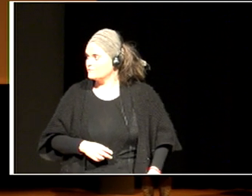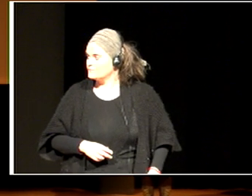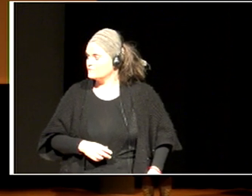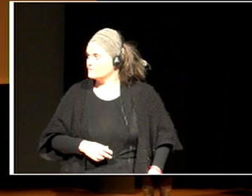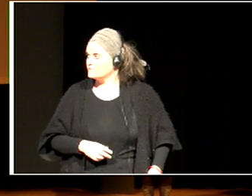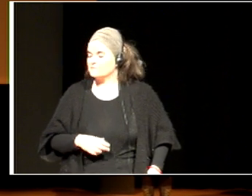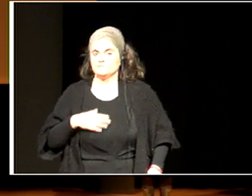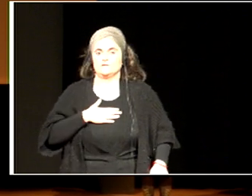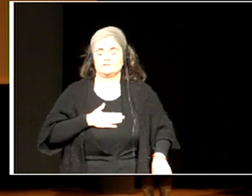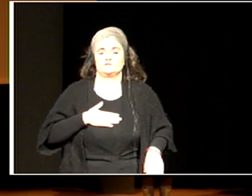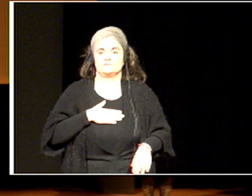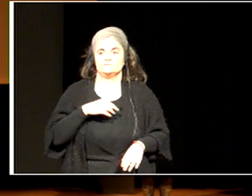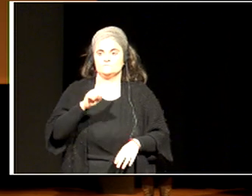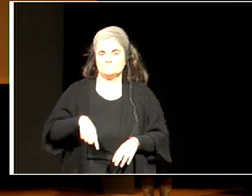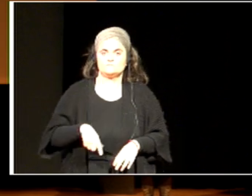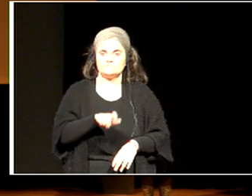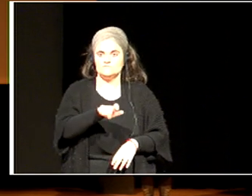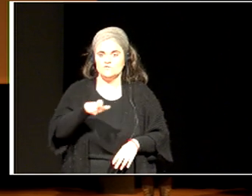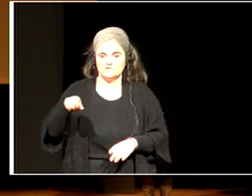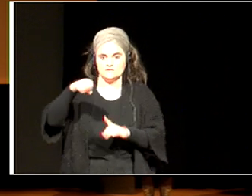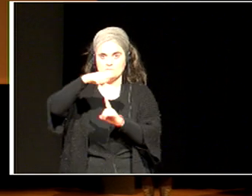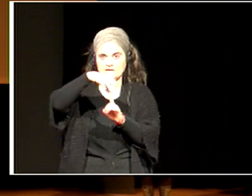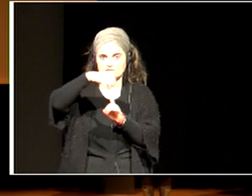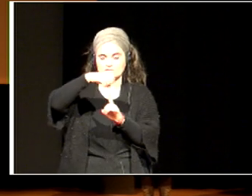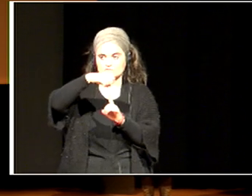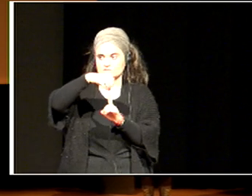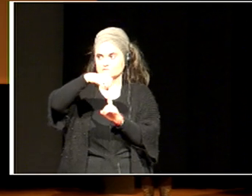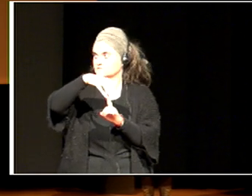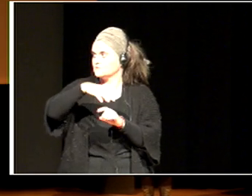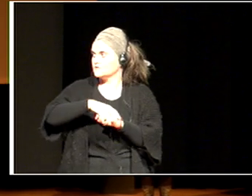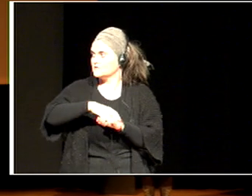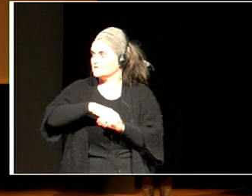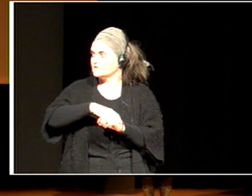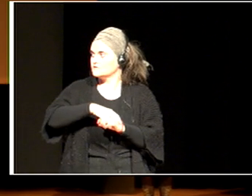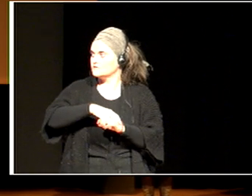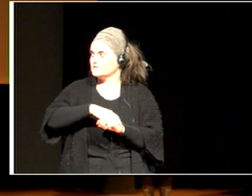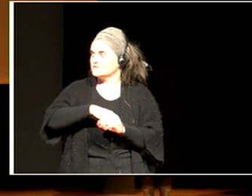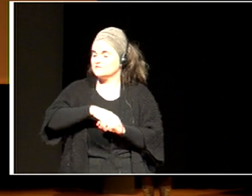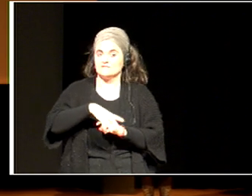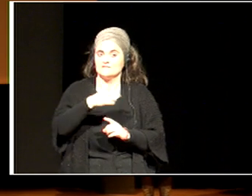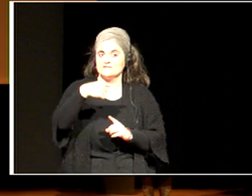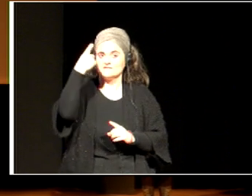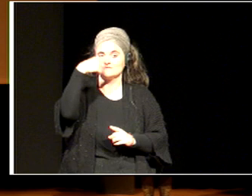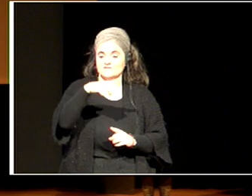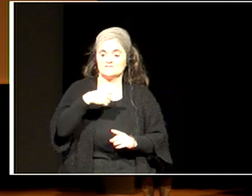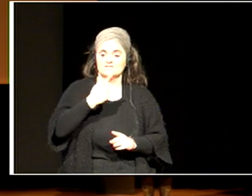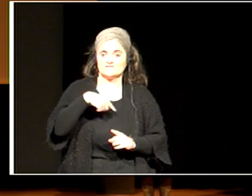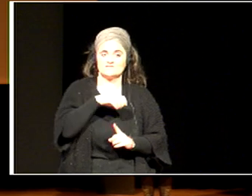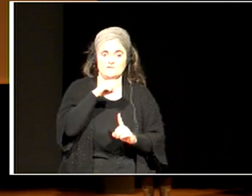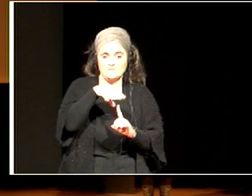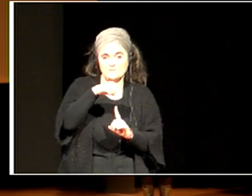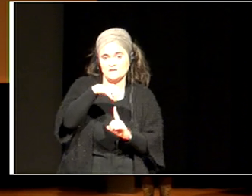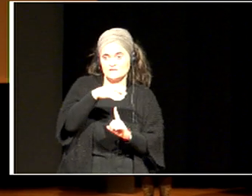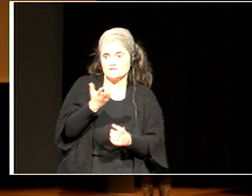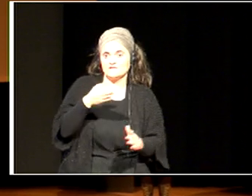encantada de estar con gente de los berritzegunes las turroneras sabéis que visitamos de vez en cuando berritzegunes cpr este